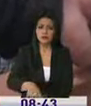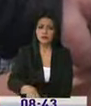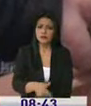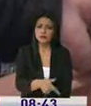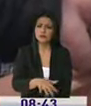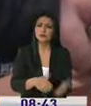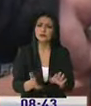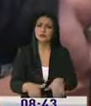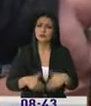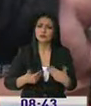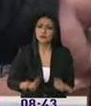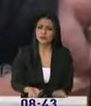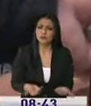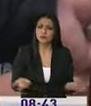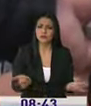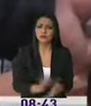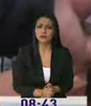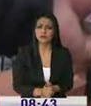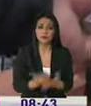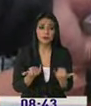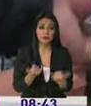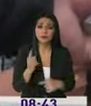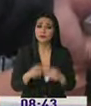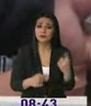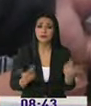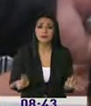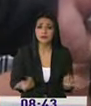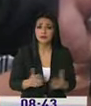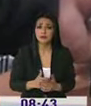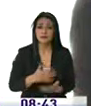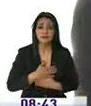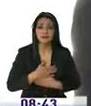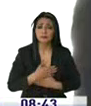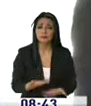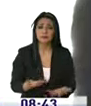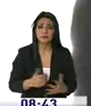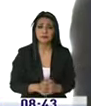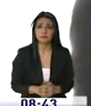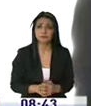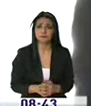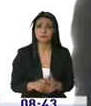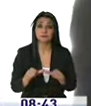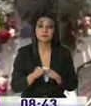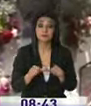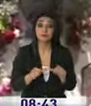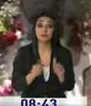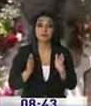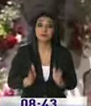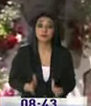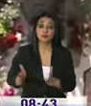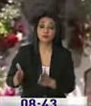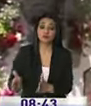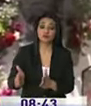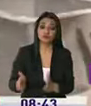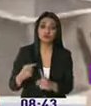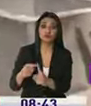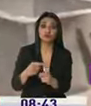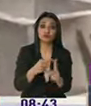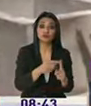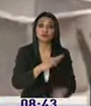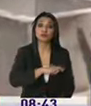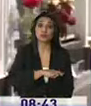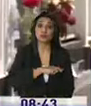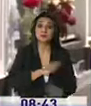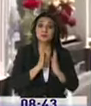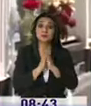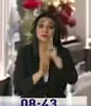a saber dónde están, y ahora no podemos, lastimosamente. El administrador del cementerio municipal pide a los